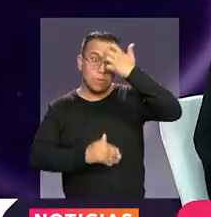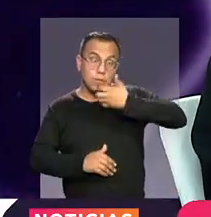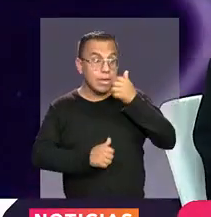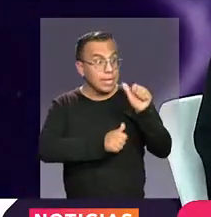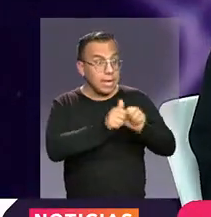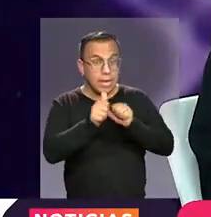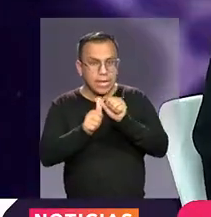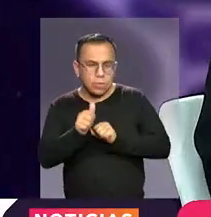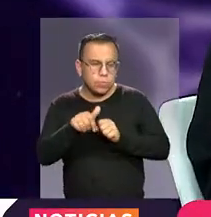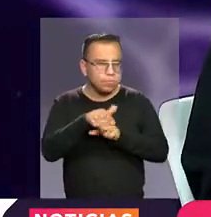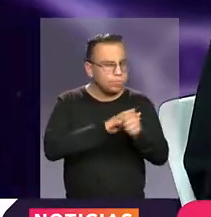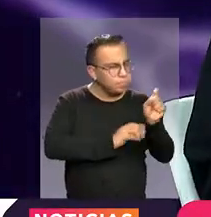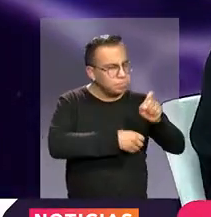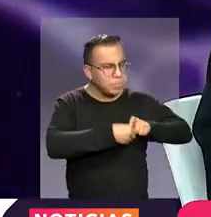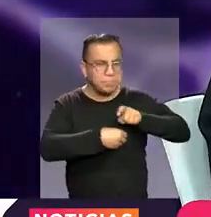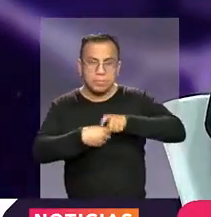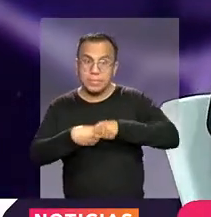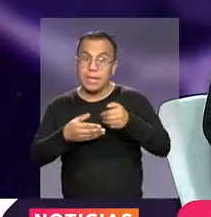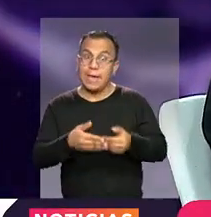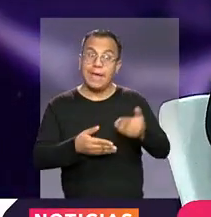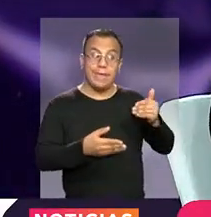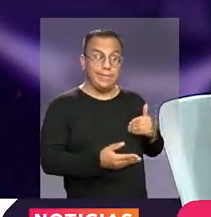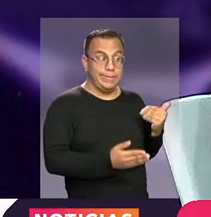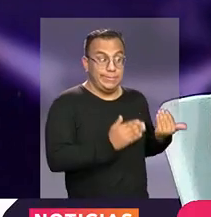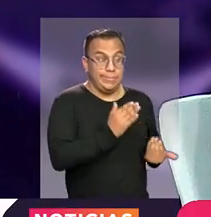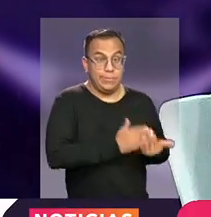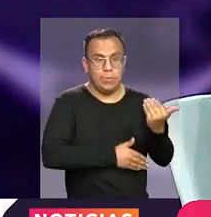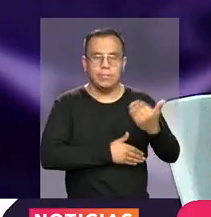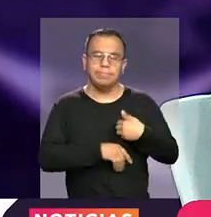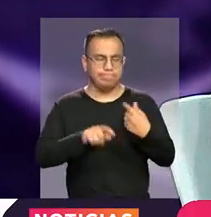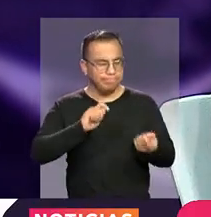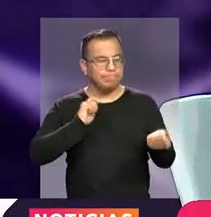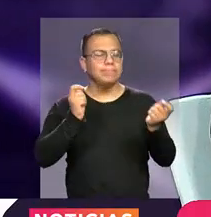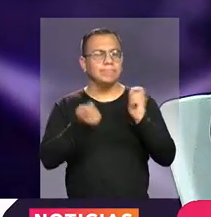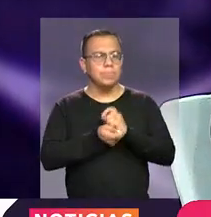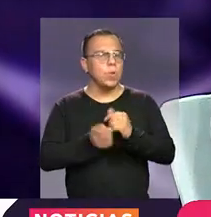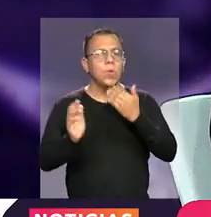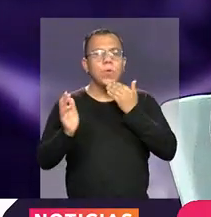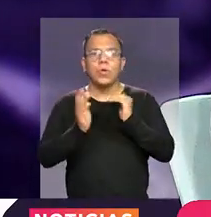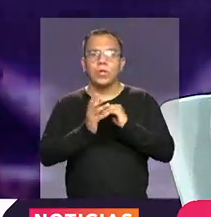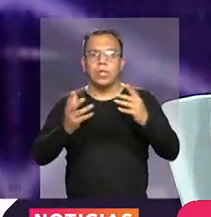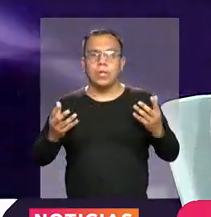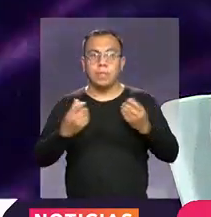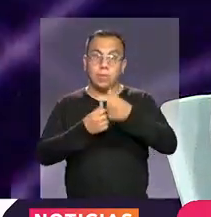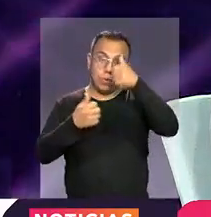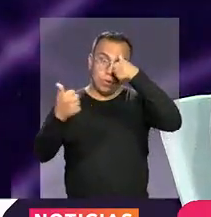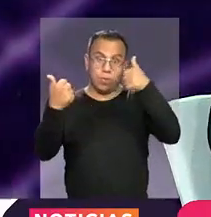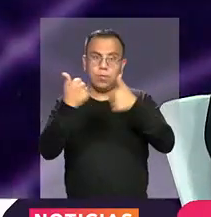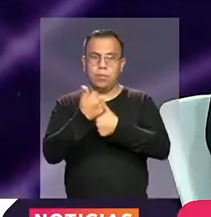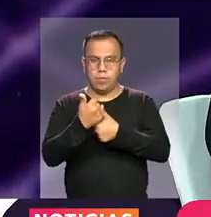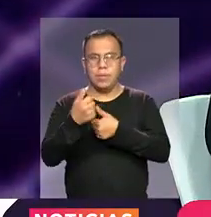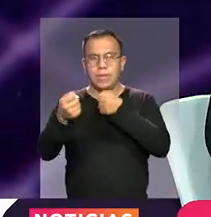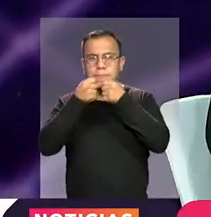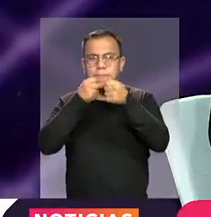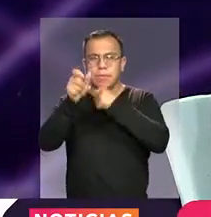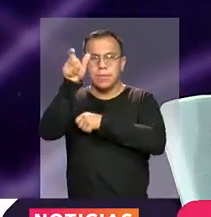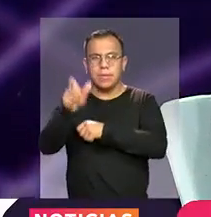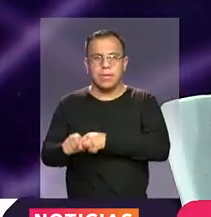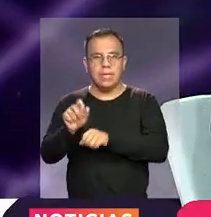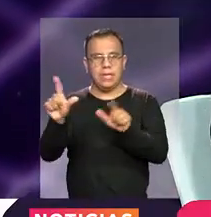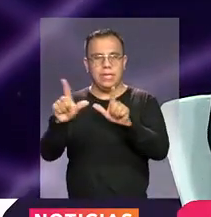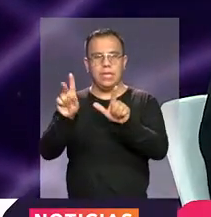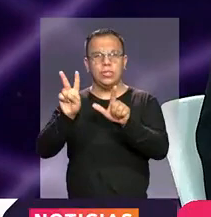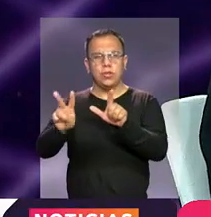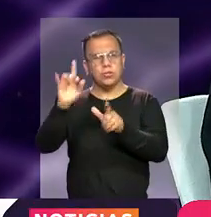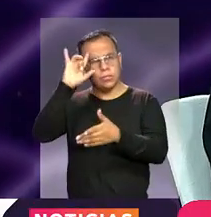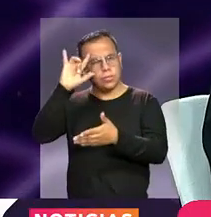una de las circunscripciones anteriores y nuevas variaron bastante hay que por ejemplo el pacto histórico logró meter al periodista del canal 2 si